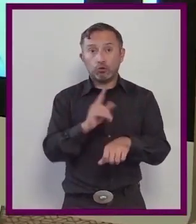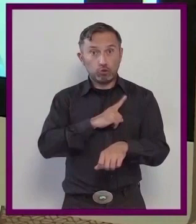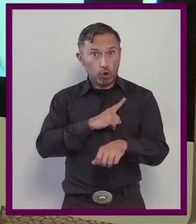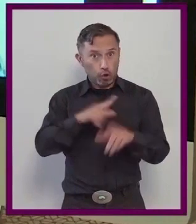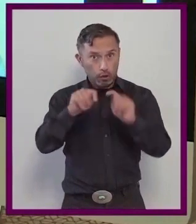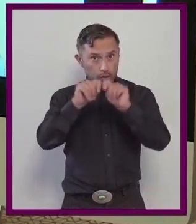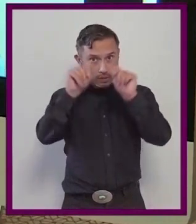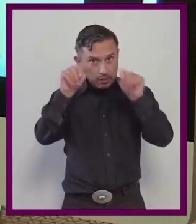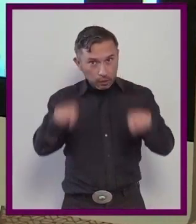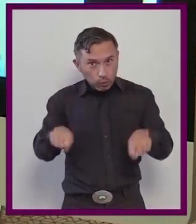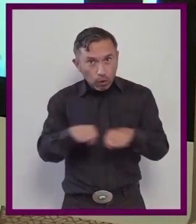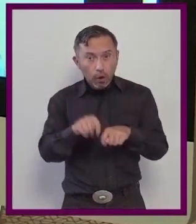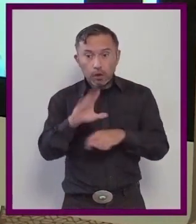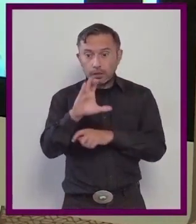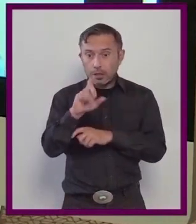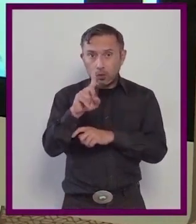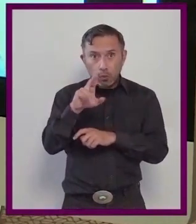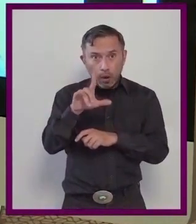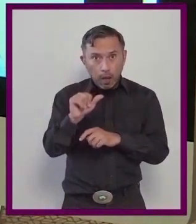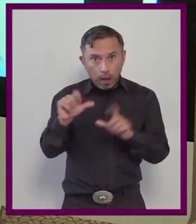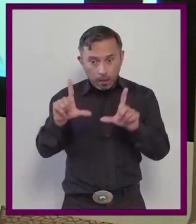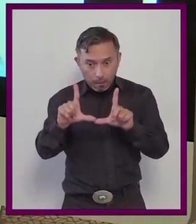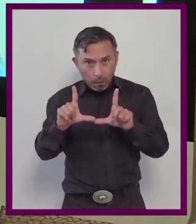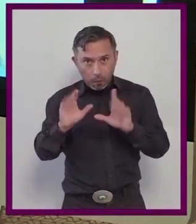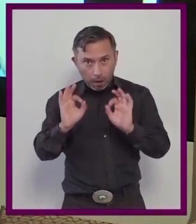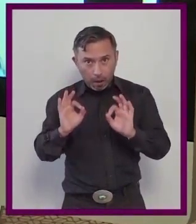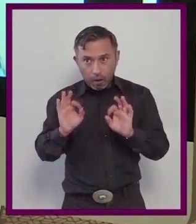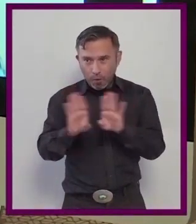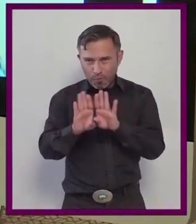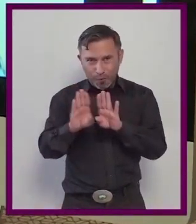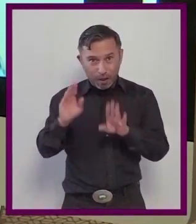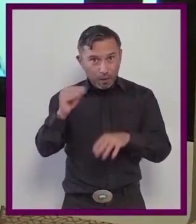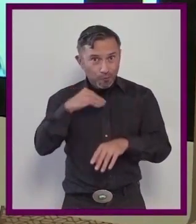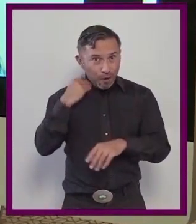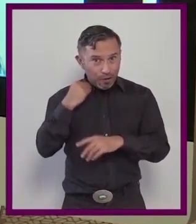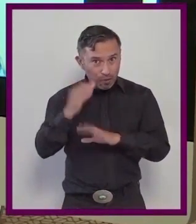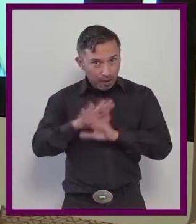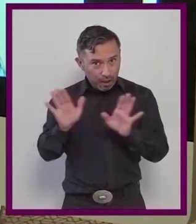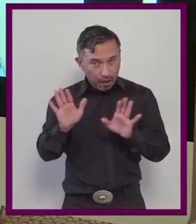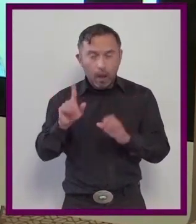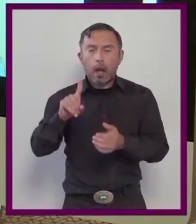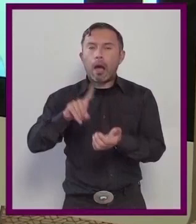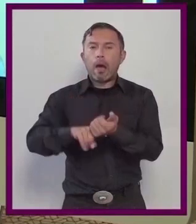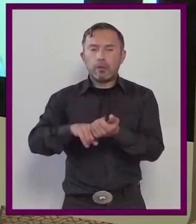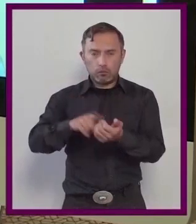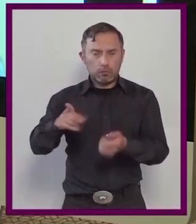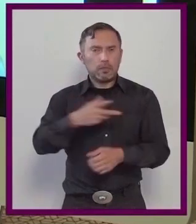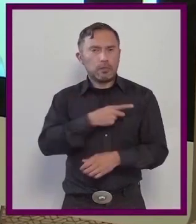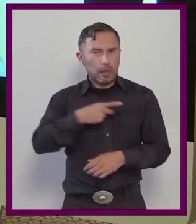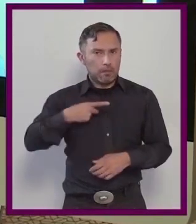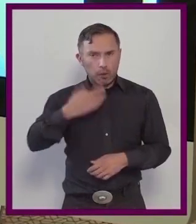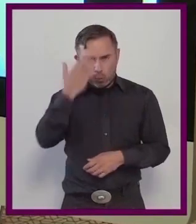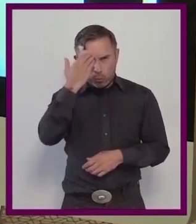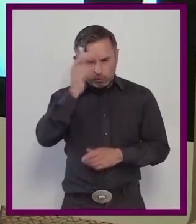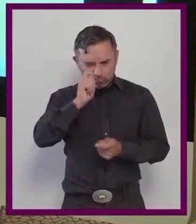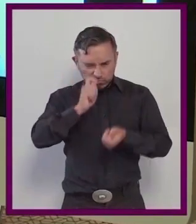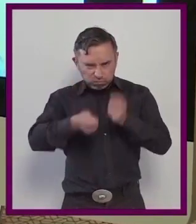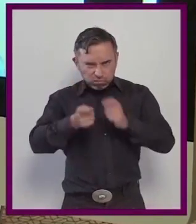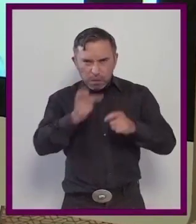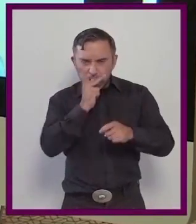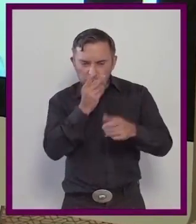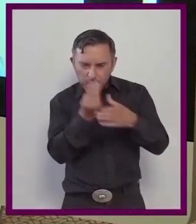solo eso, que tenga una cédula profesional y un título que lo acredite como abogado. También debe tener el conocimiento